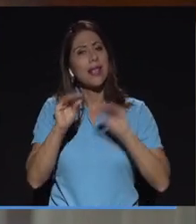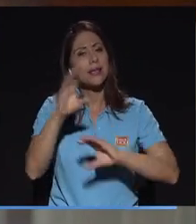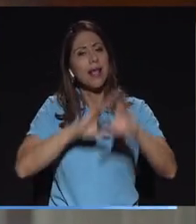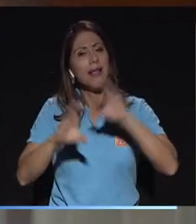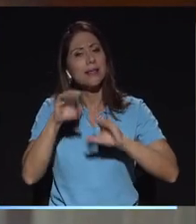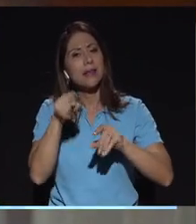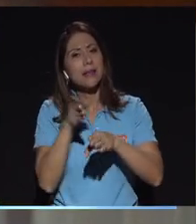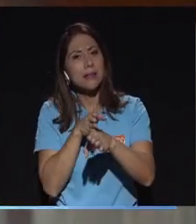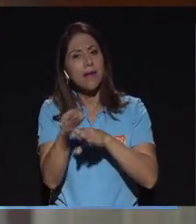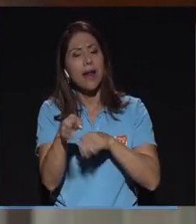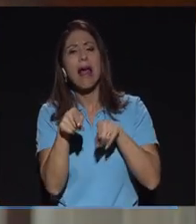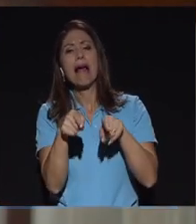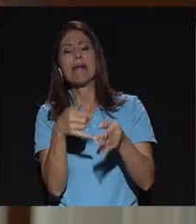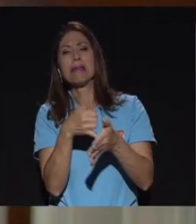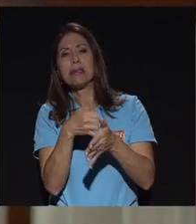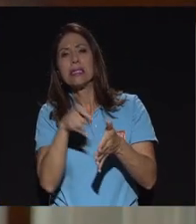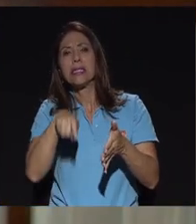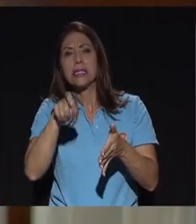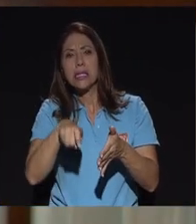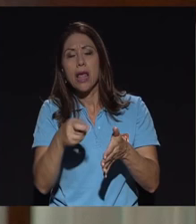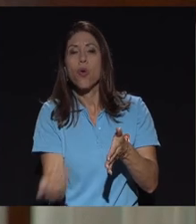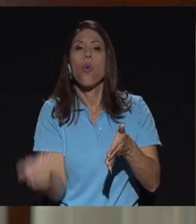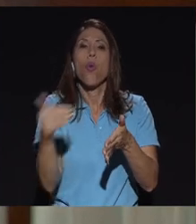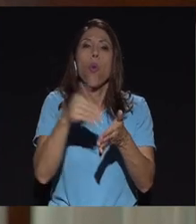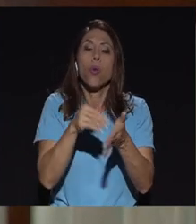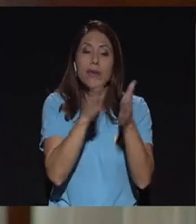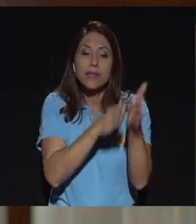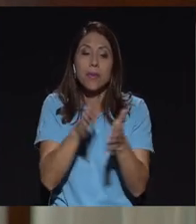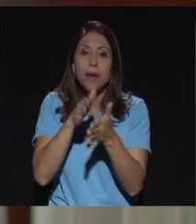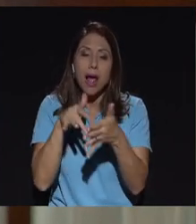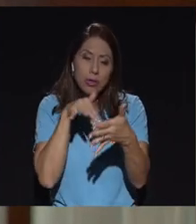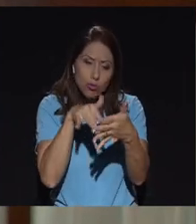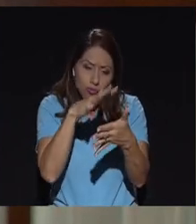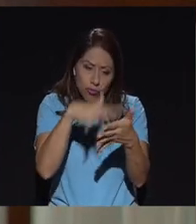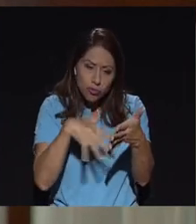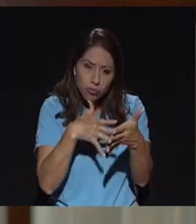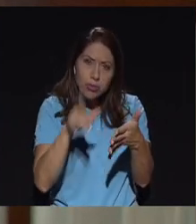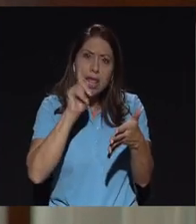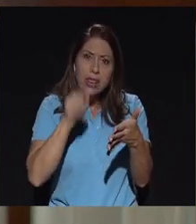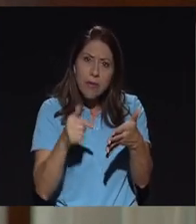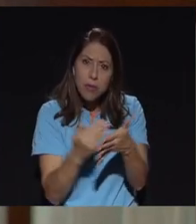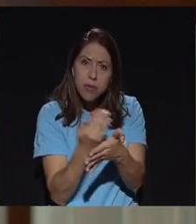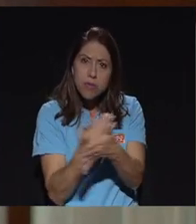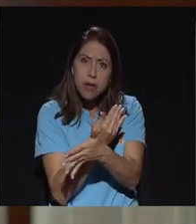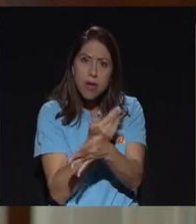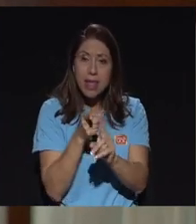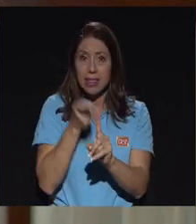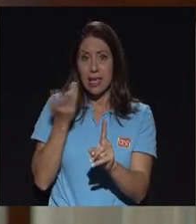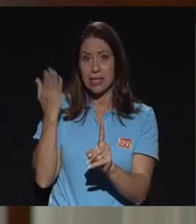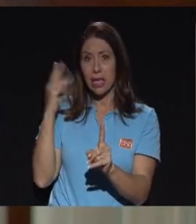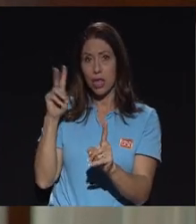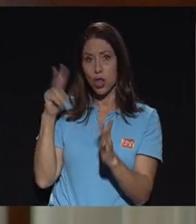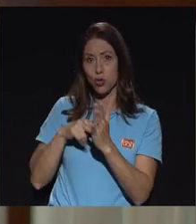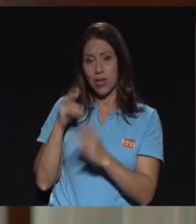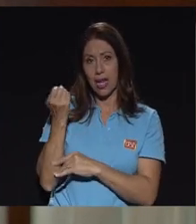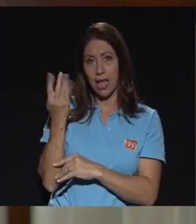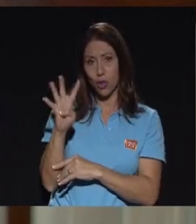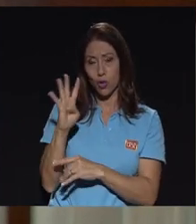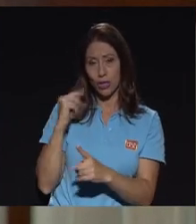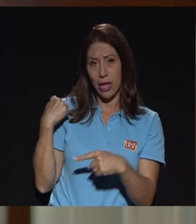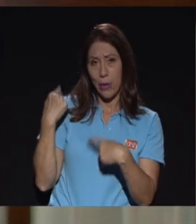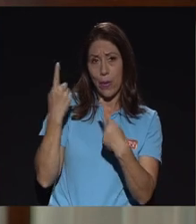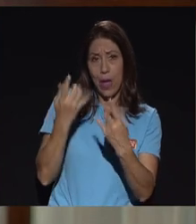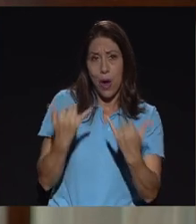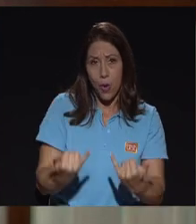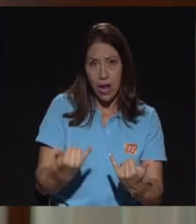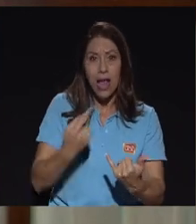hace algunos años, de reestructurar el plan de estudios. Entonces, desde el 2014 hasta la fecha, hemos estado